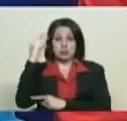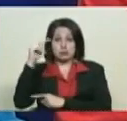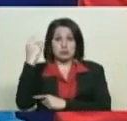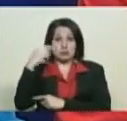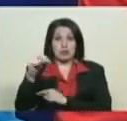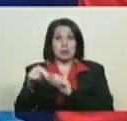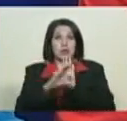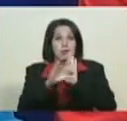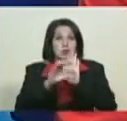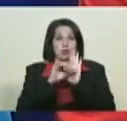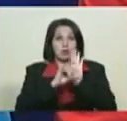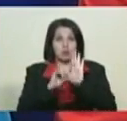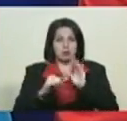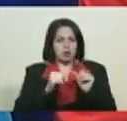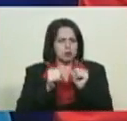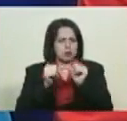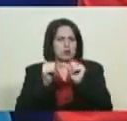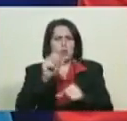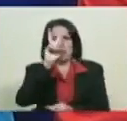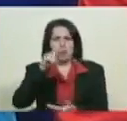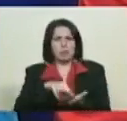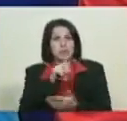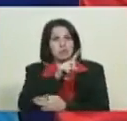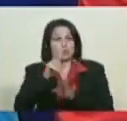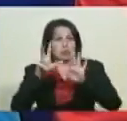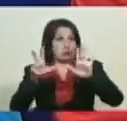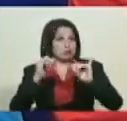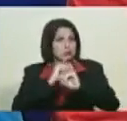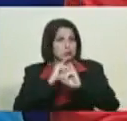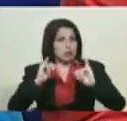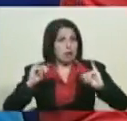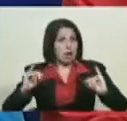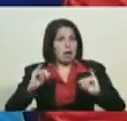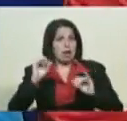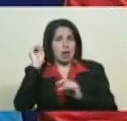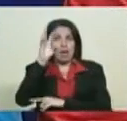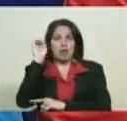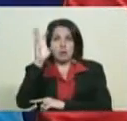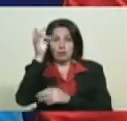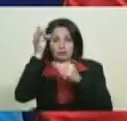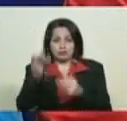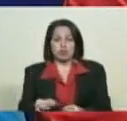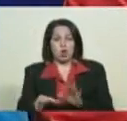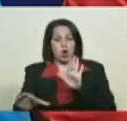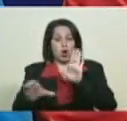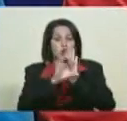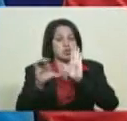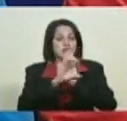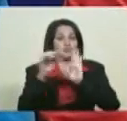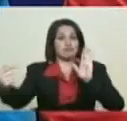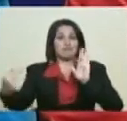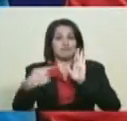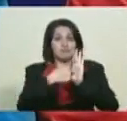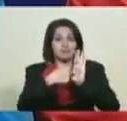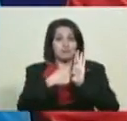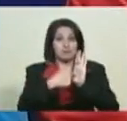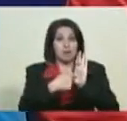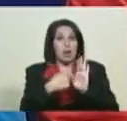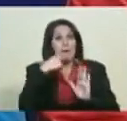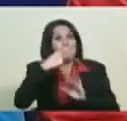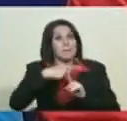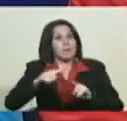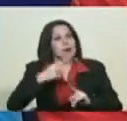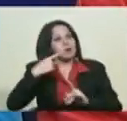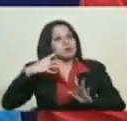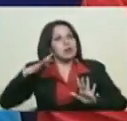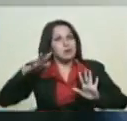en el año 2018. Hay eventos que ya de por sí están pautados constitucionalmente, pero eso no resta